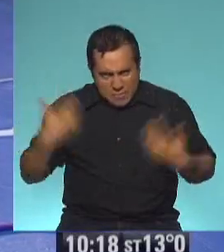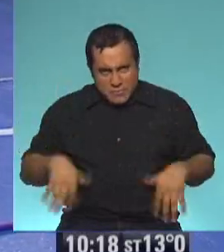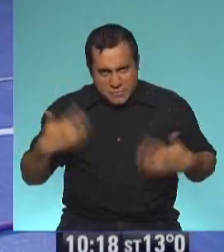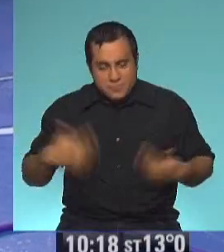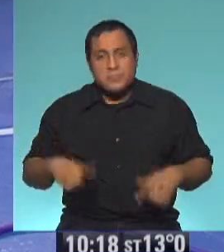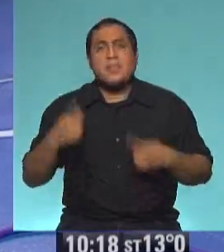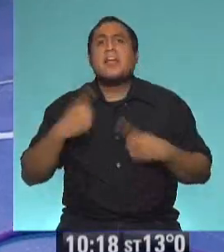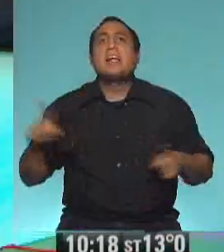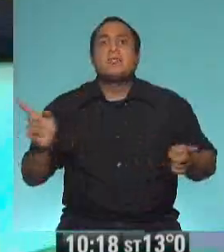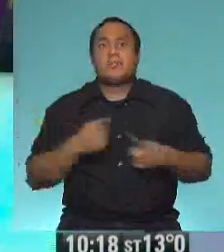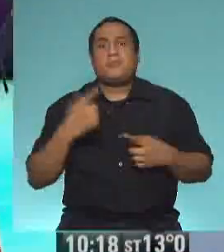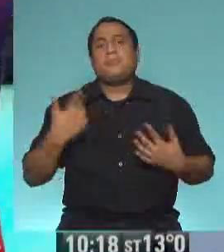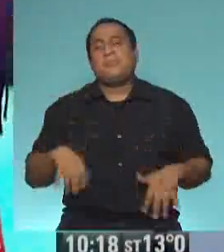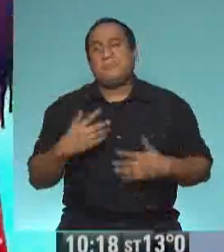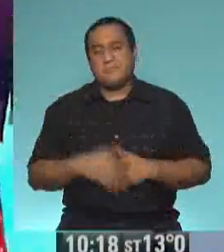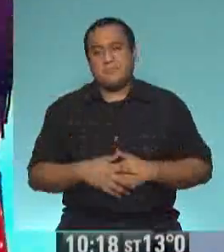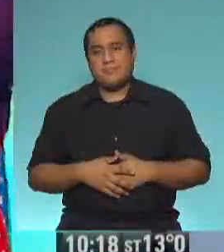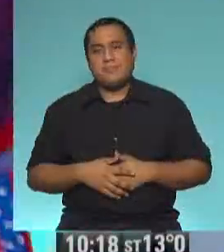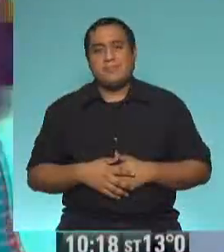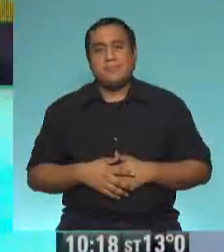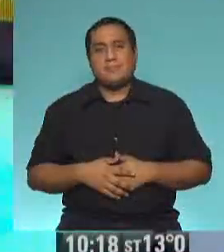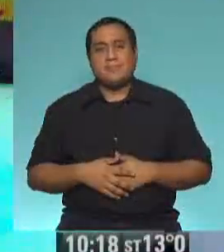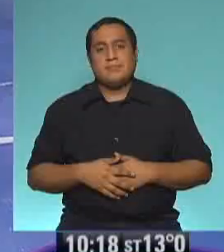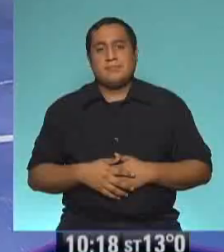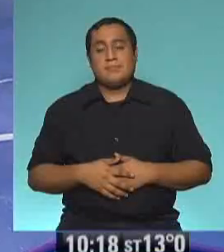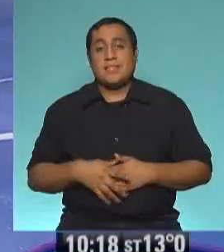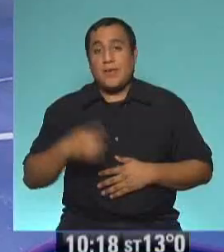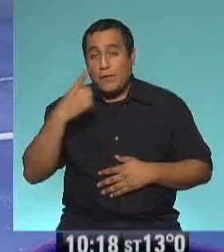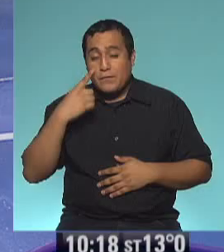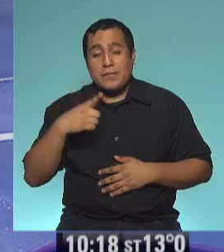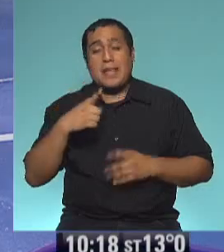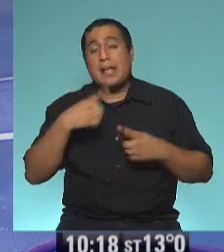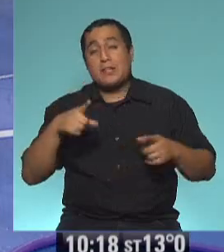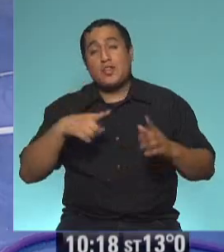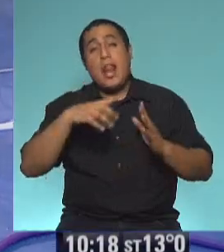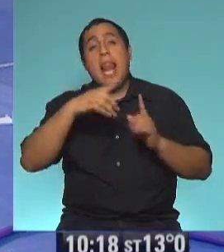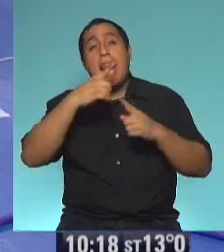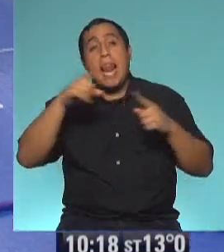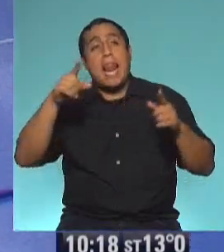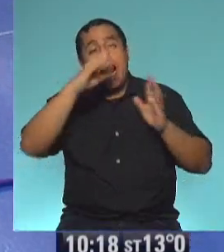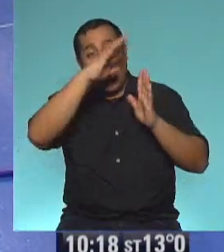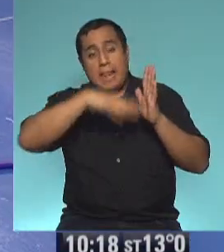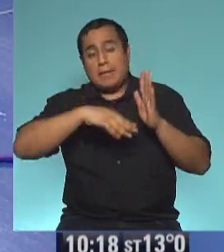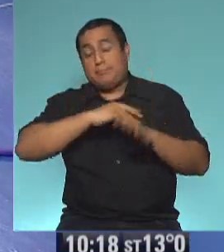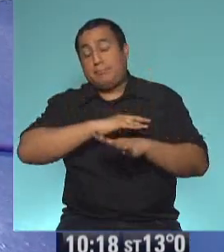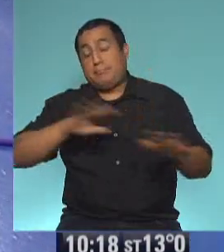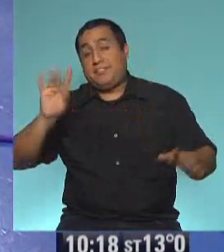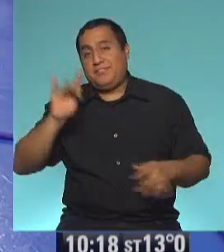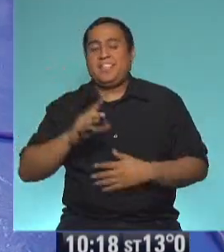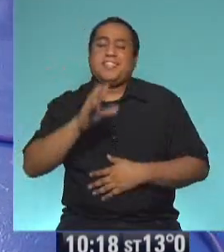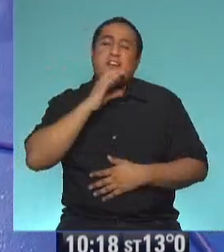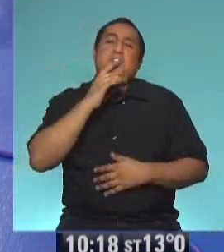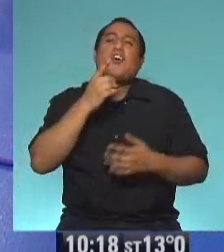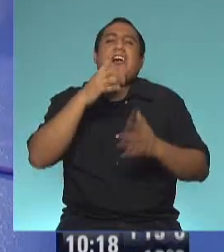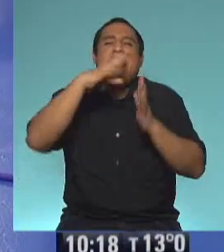Fer. El cajón de juguetes. Dice que es una letra muy complicada. Sí, muy, muy compleja. Bien, la voy a practicar bien a la tarde. A ver, ¿qué tendremos?